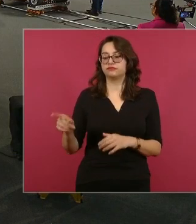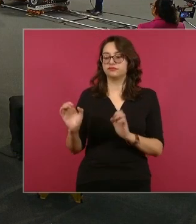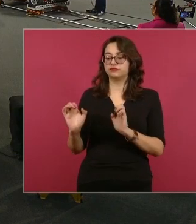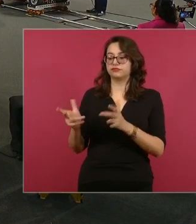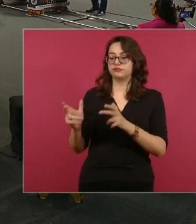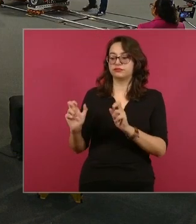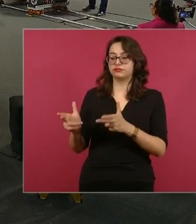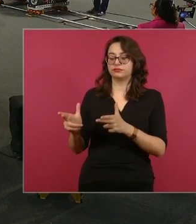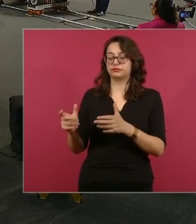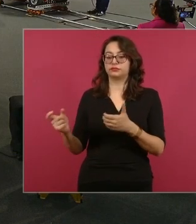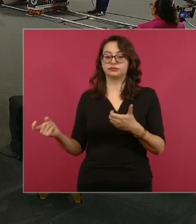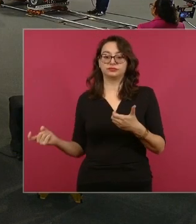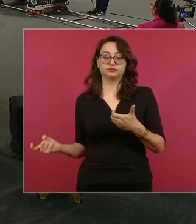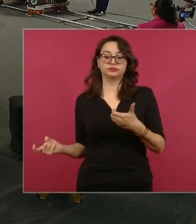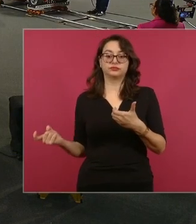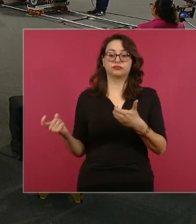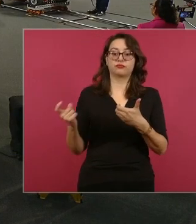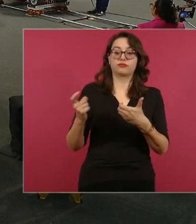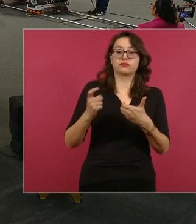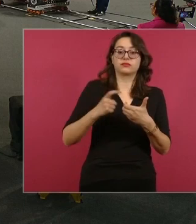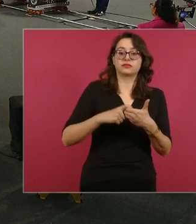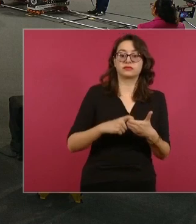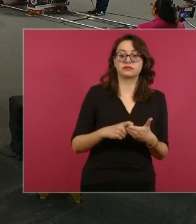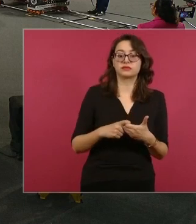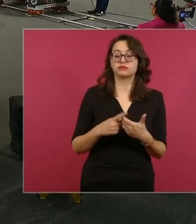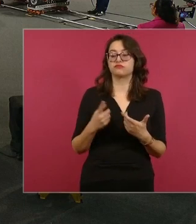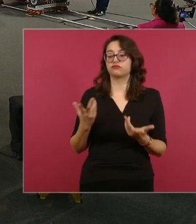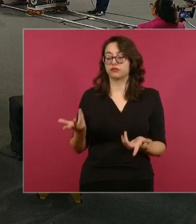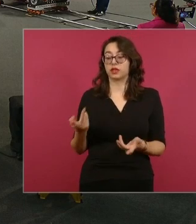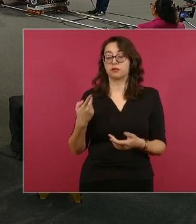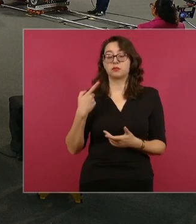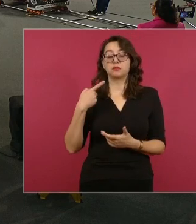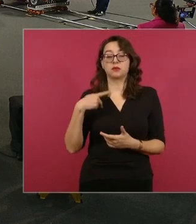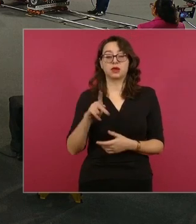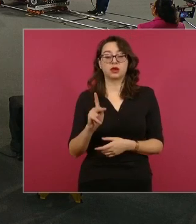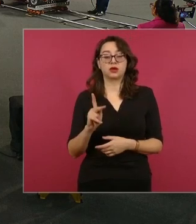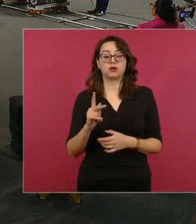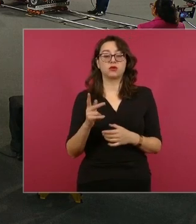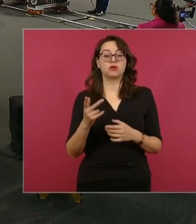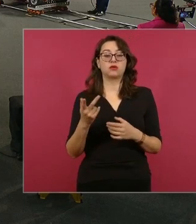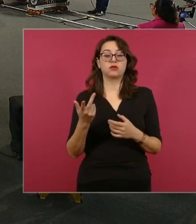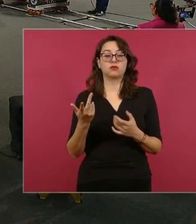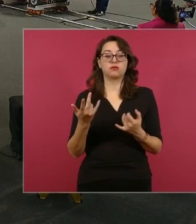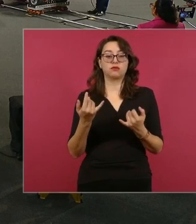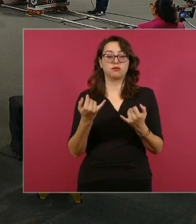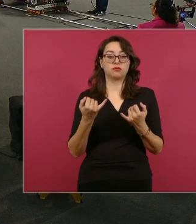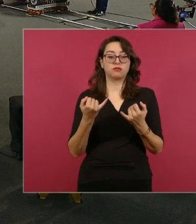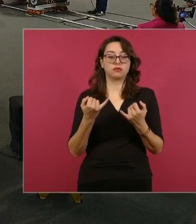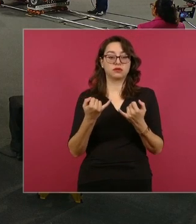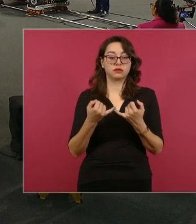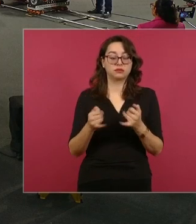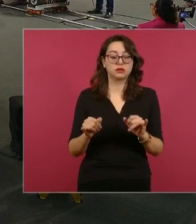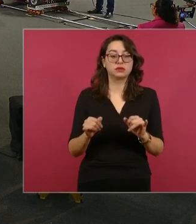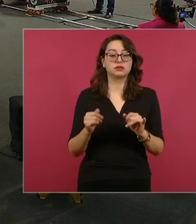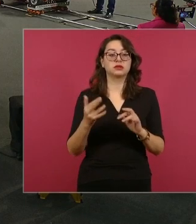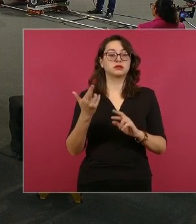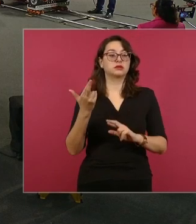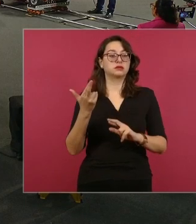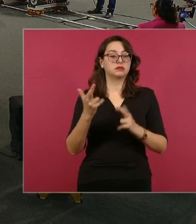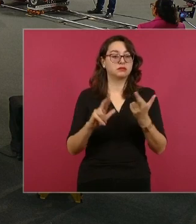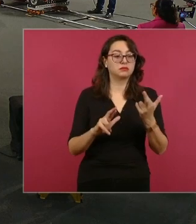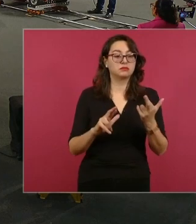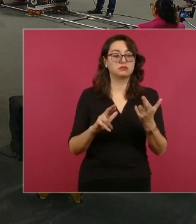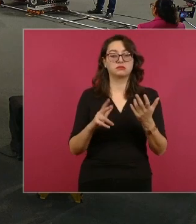a la independencia, a la reforma y a la revolución. Y eso no tiene sustento. Chiapas ha estado